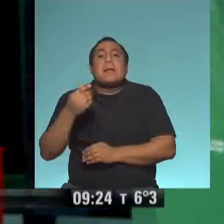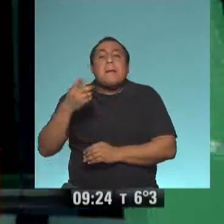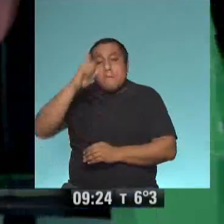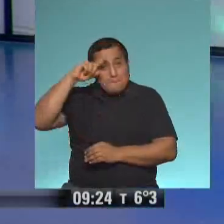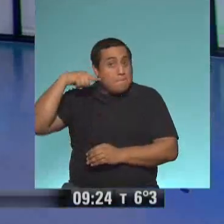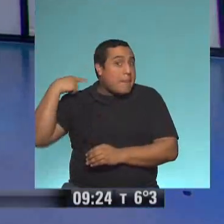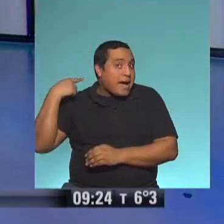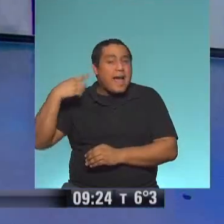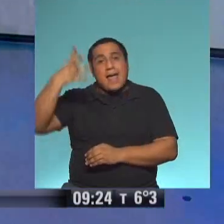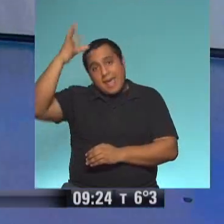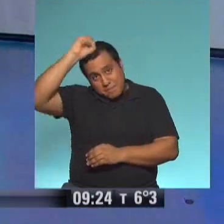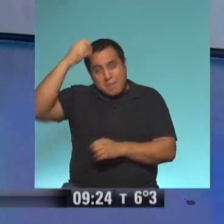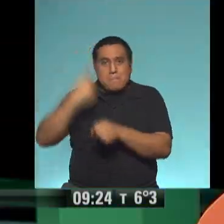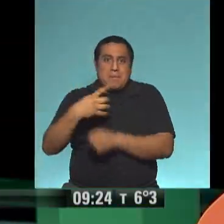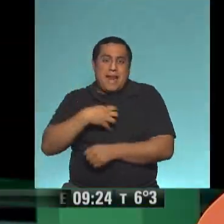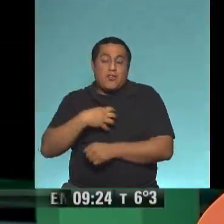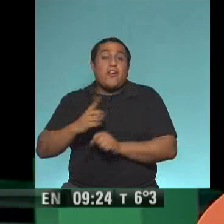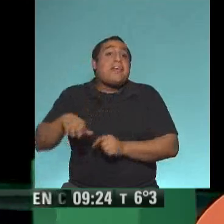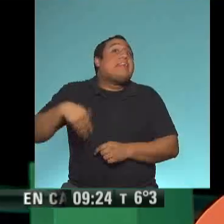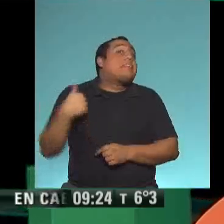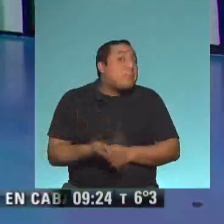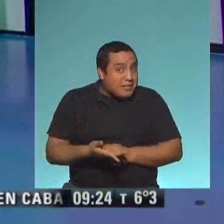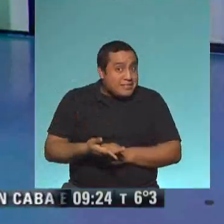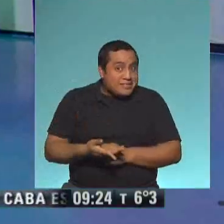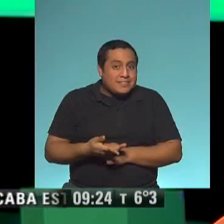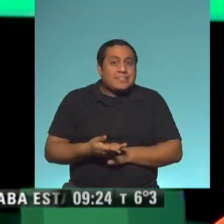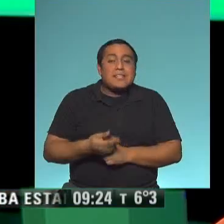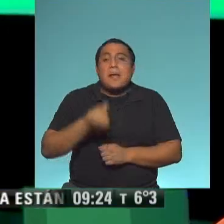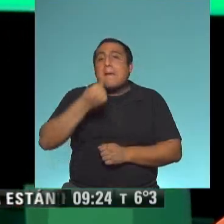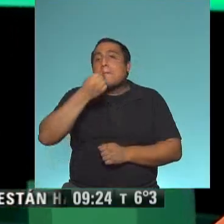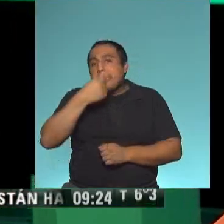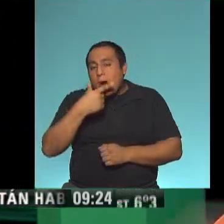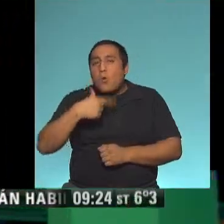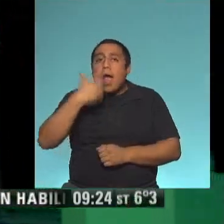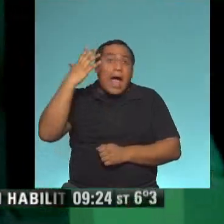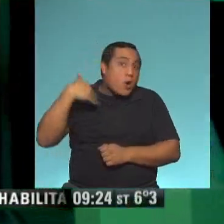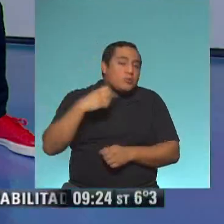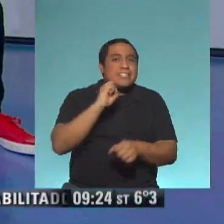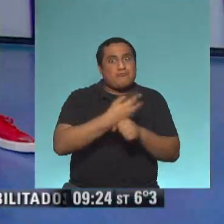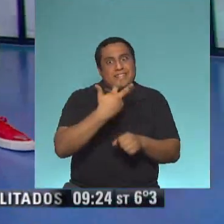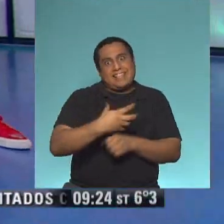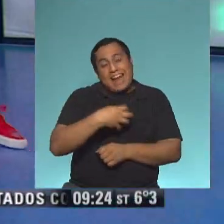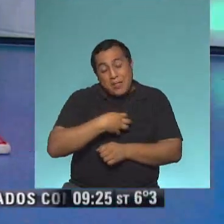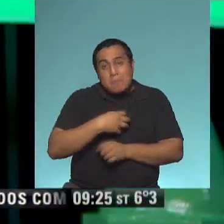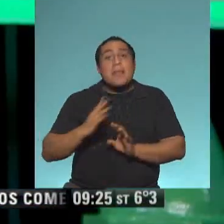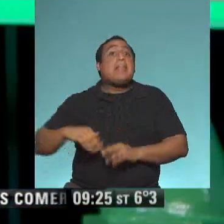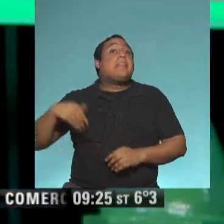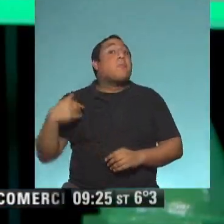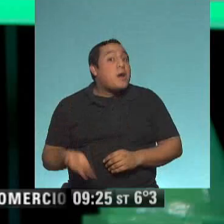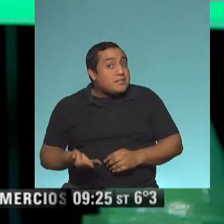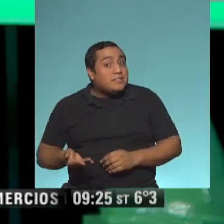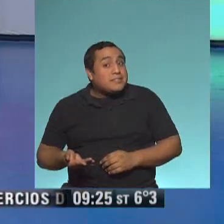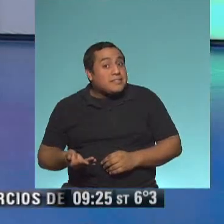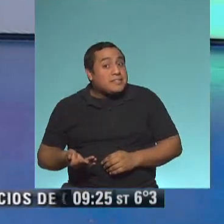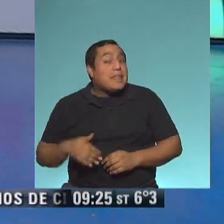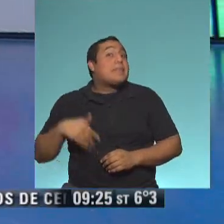Emi con primero. Y después... Pegadito, pegadito, pegadito, pegadito, están Agus y Mau con segundo y tercero. Y después... Pegadito, pegadito,